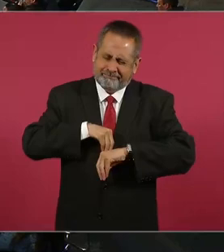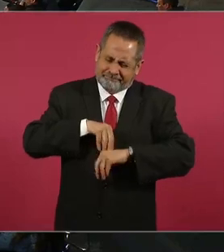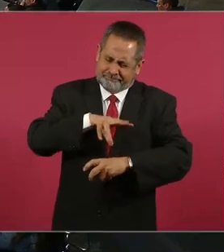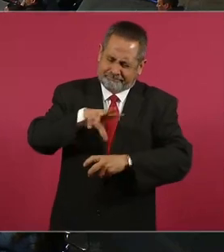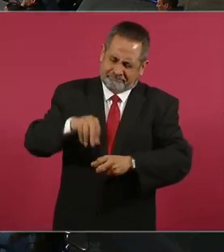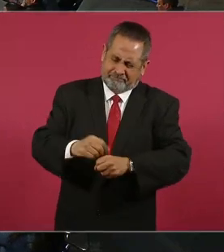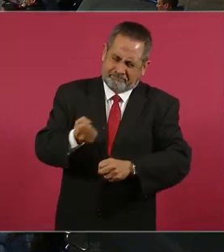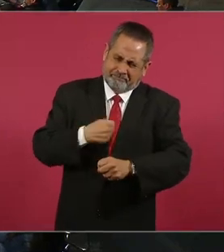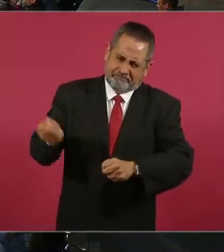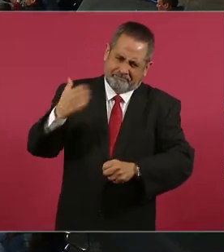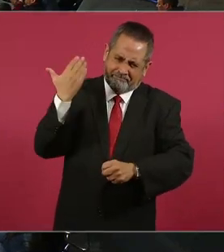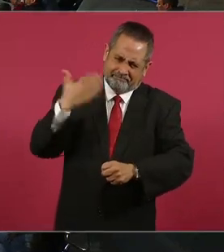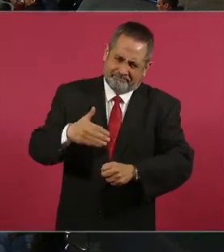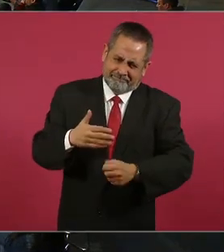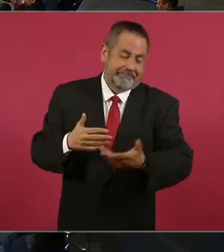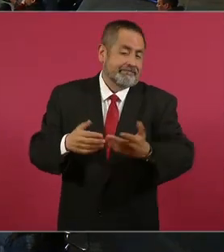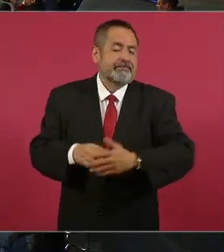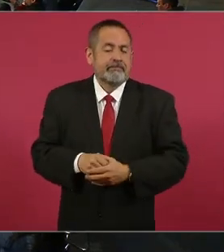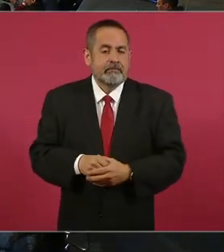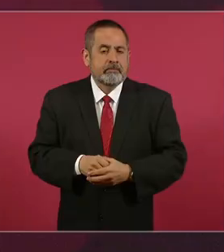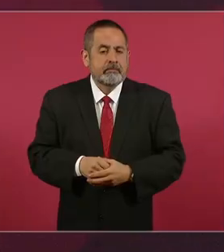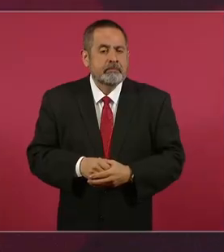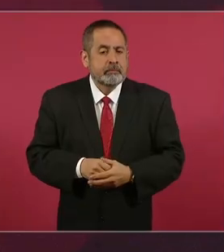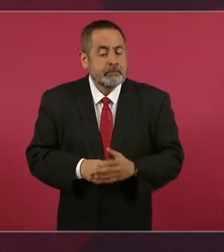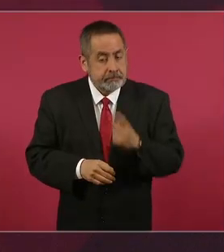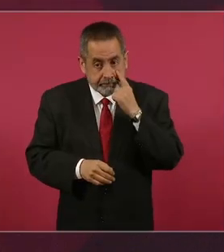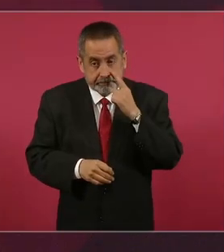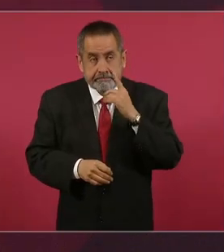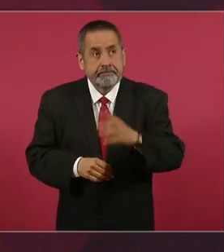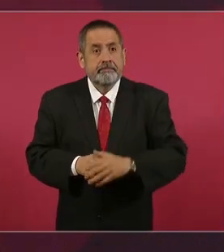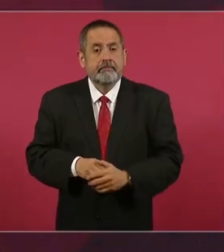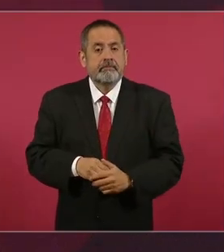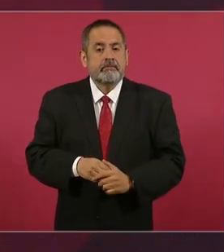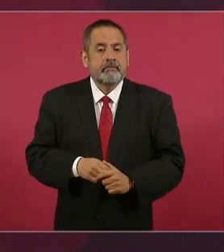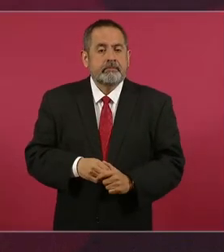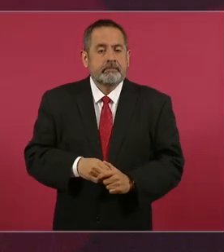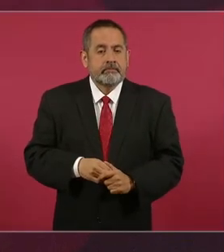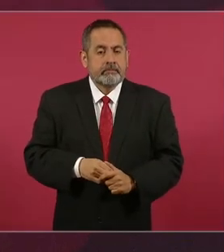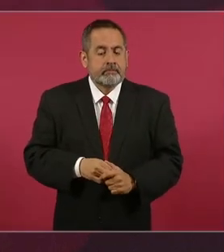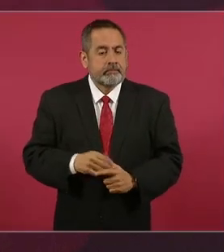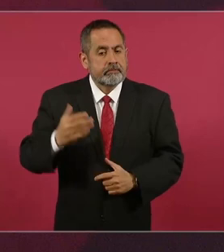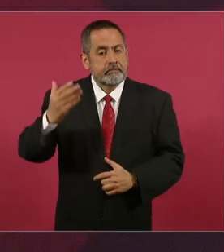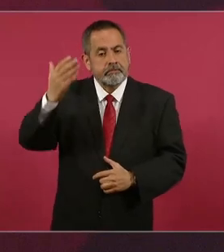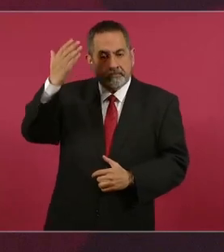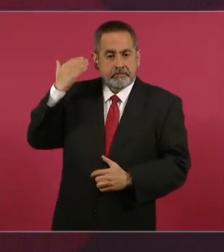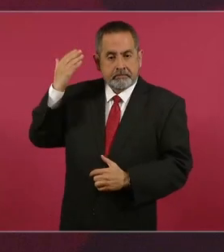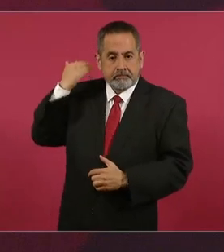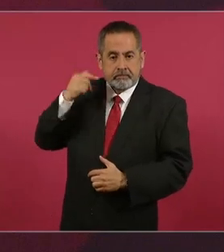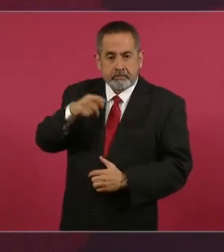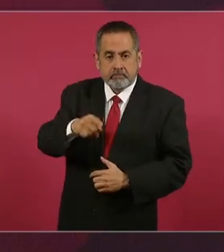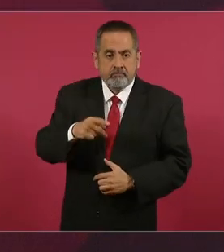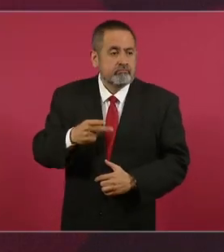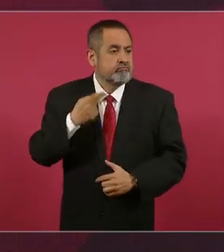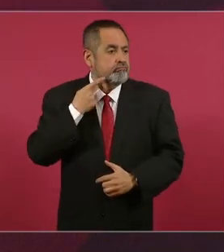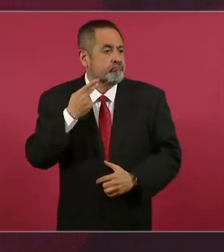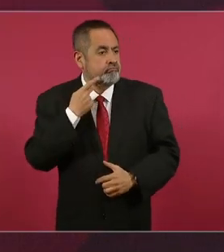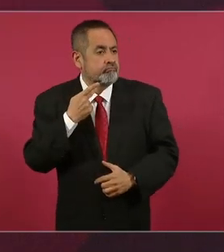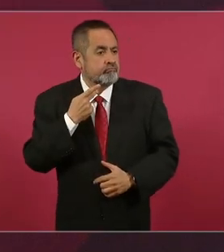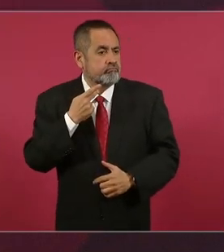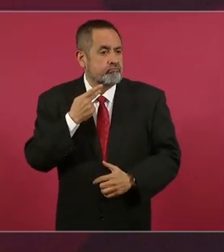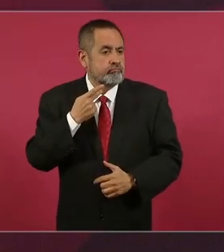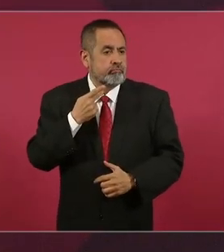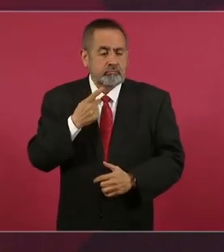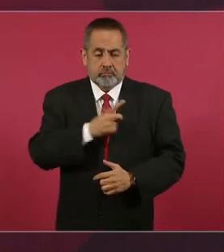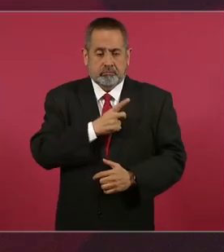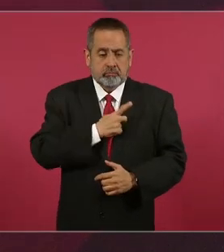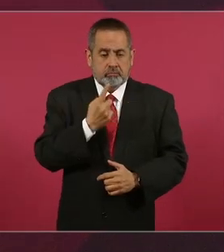Y antes no se podía hacer política sin el periodismo.